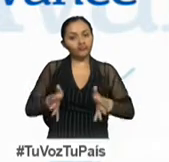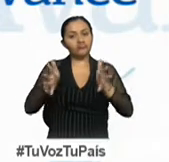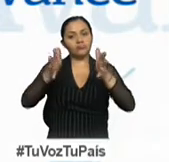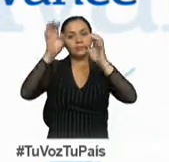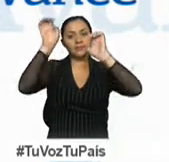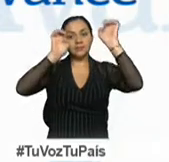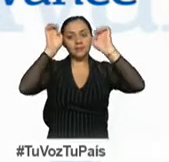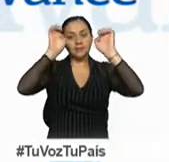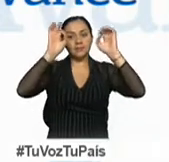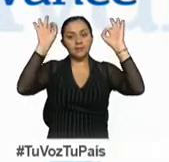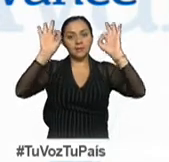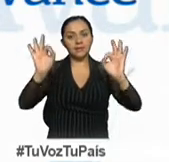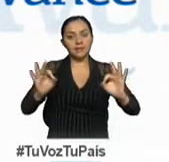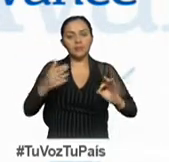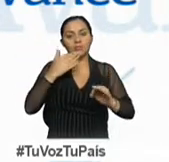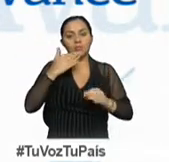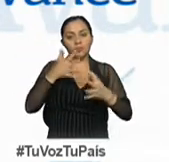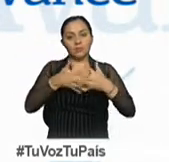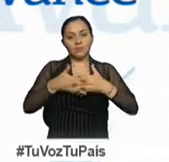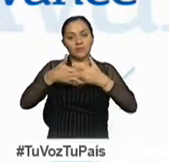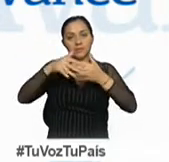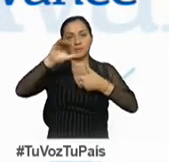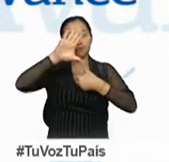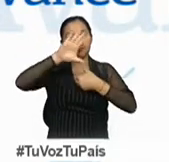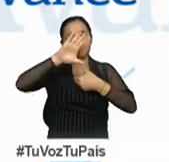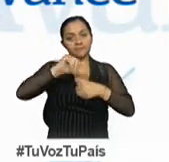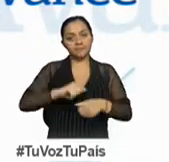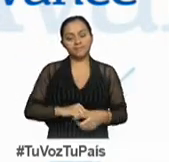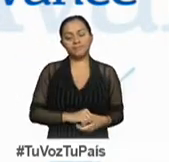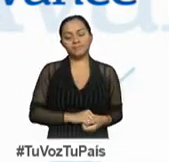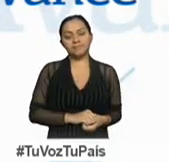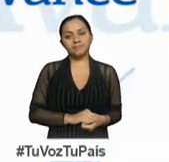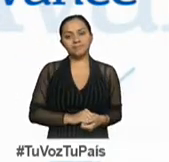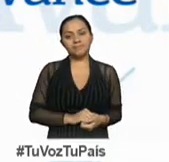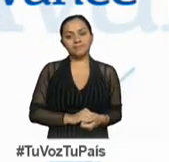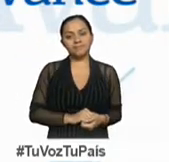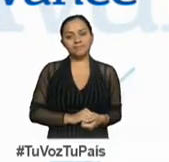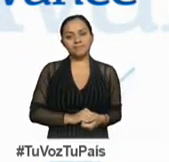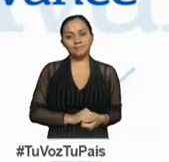estrategia energética en Norteamérica. Ya volvemos.